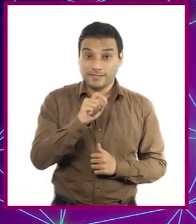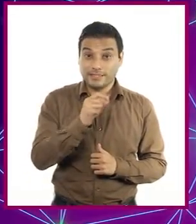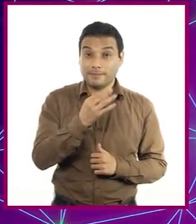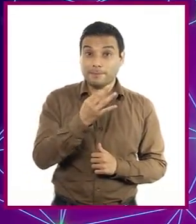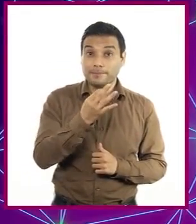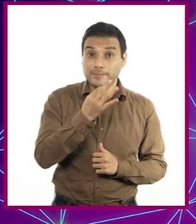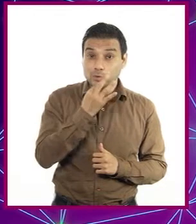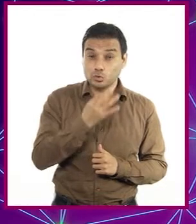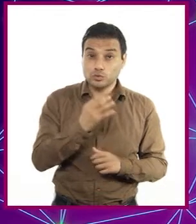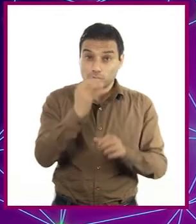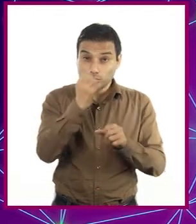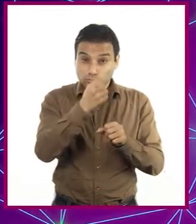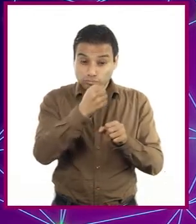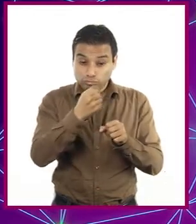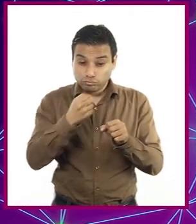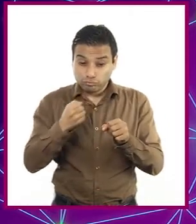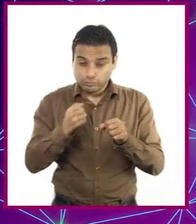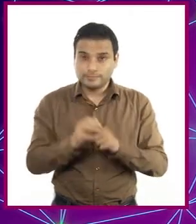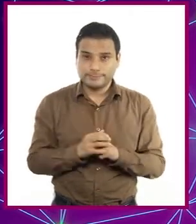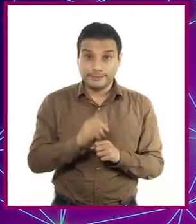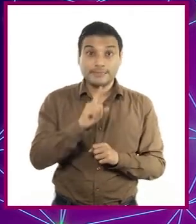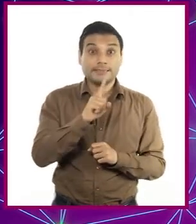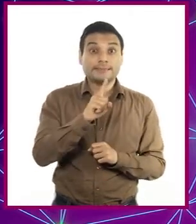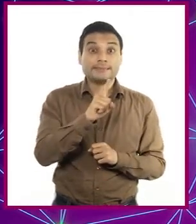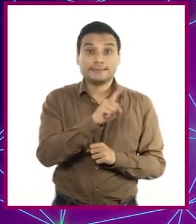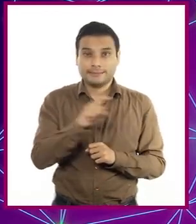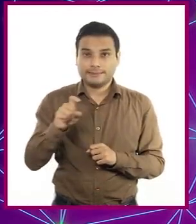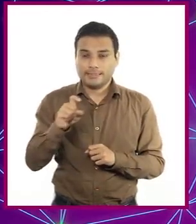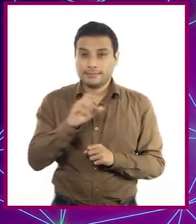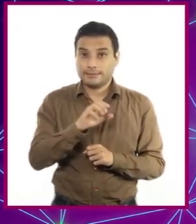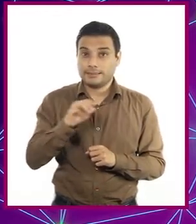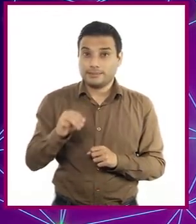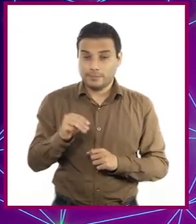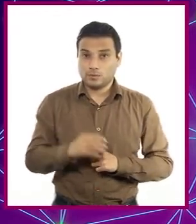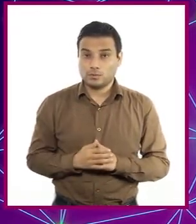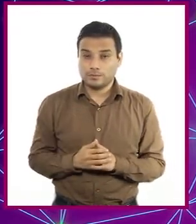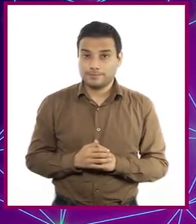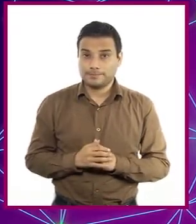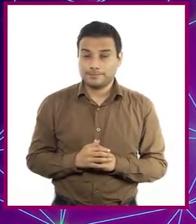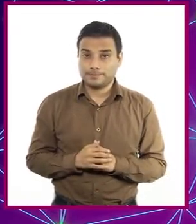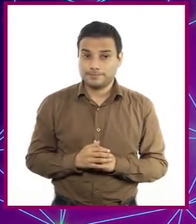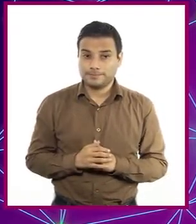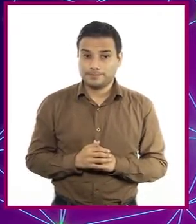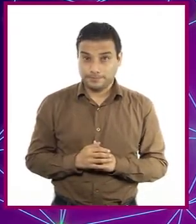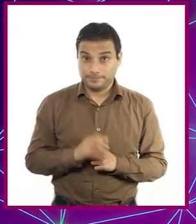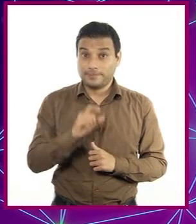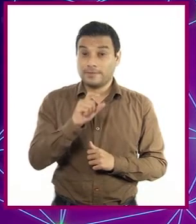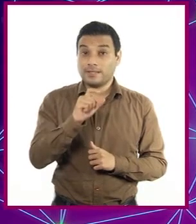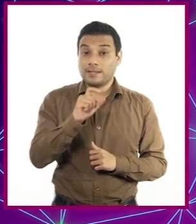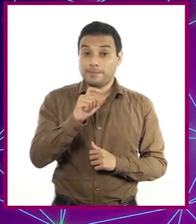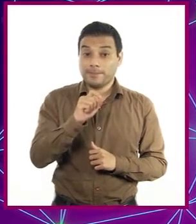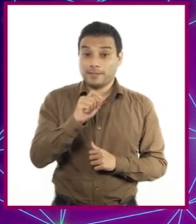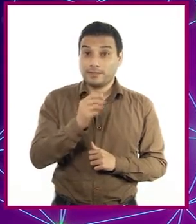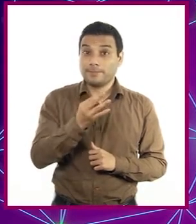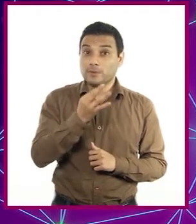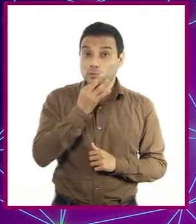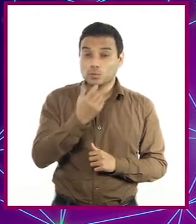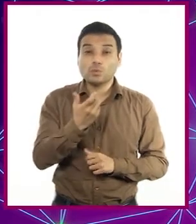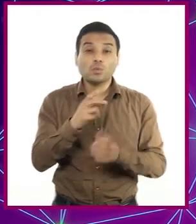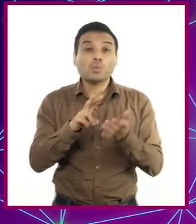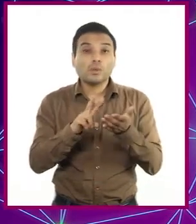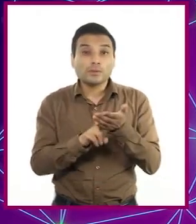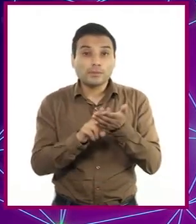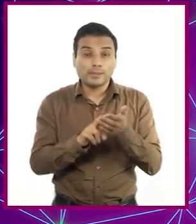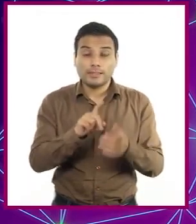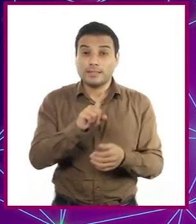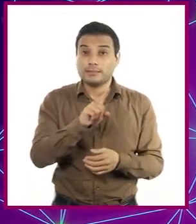la máquina se cortan 100 centímetros y además el uso de la caladora por cada 20 minutos tiene un costo de 100